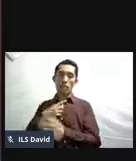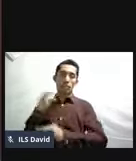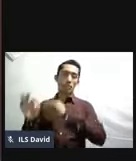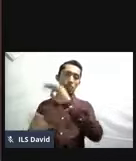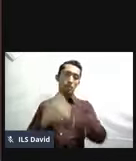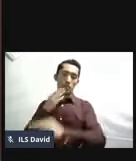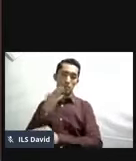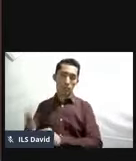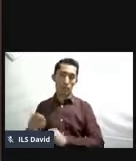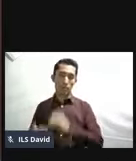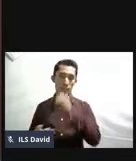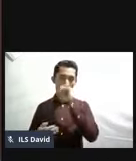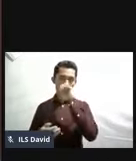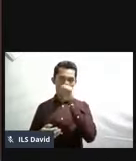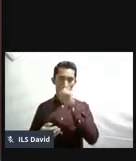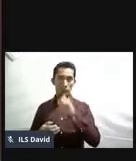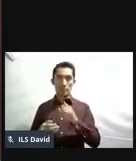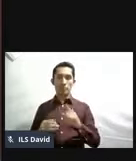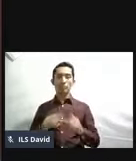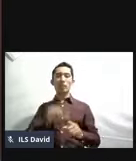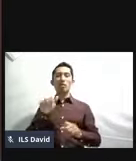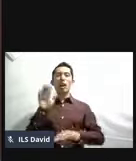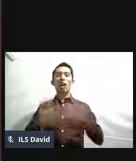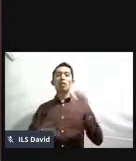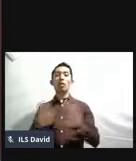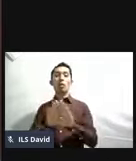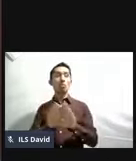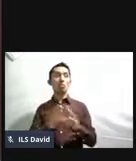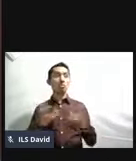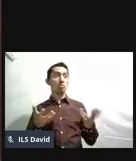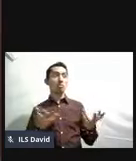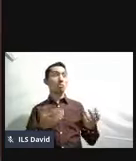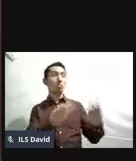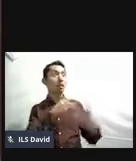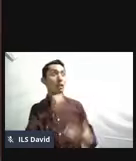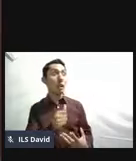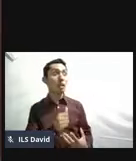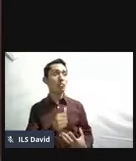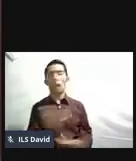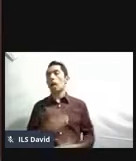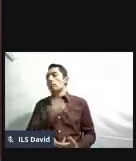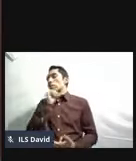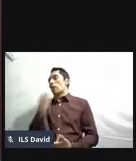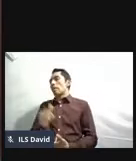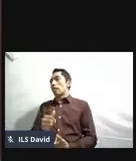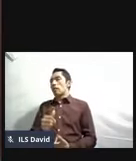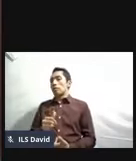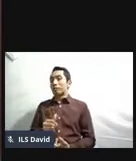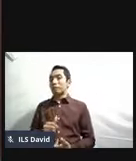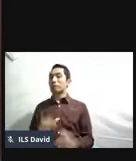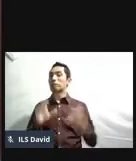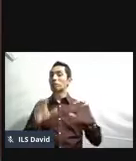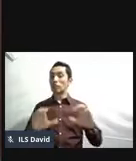Entonces, también se vuelve meritocrático. Y lo peligroso de la meritocracia,